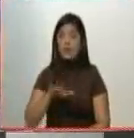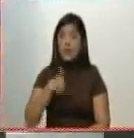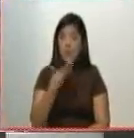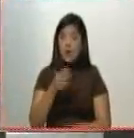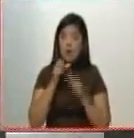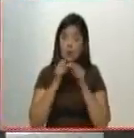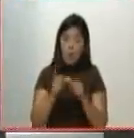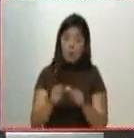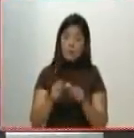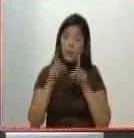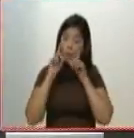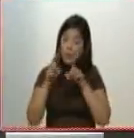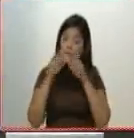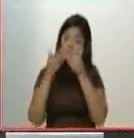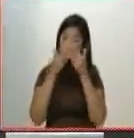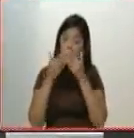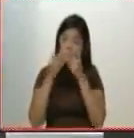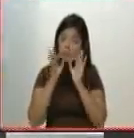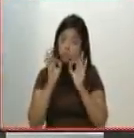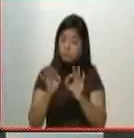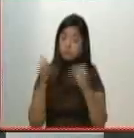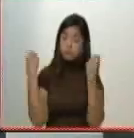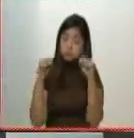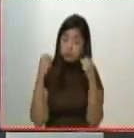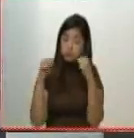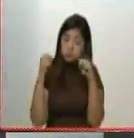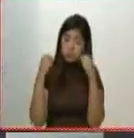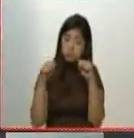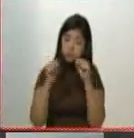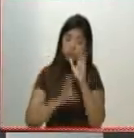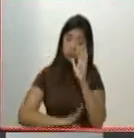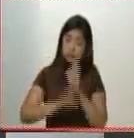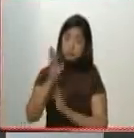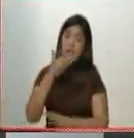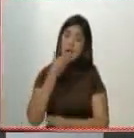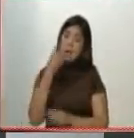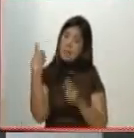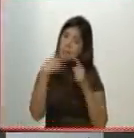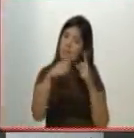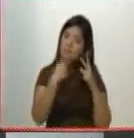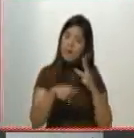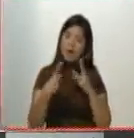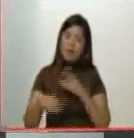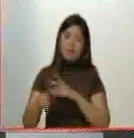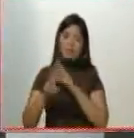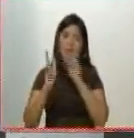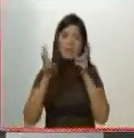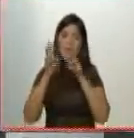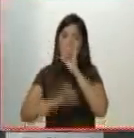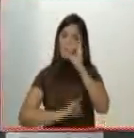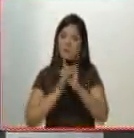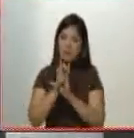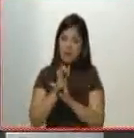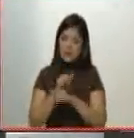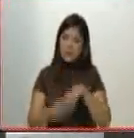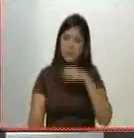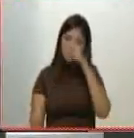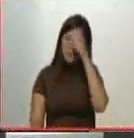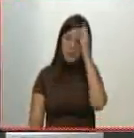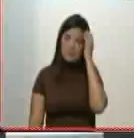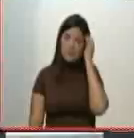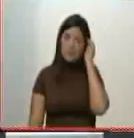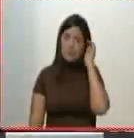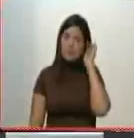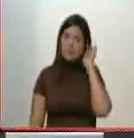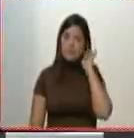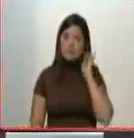seguir formando y pueda seguir dando los frutos que en los distintos ámbitos internacionales nos está